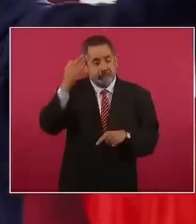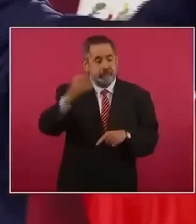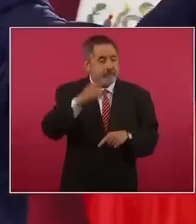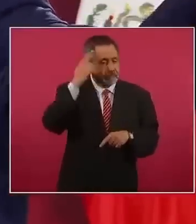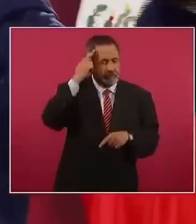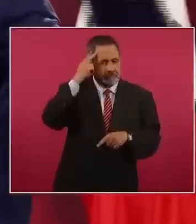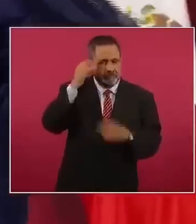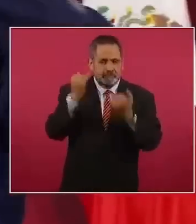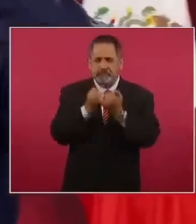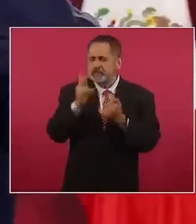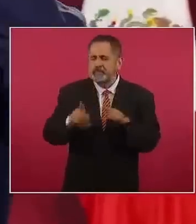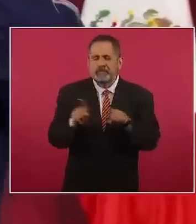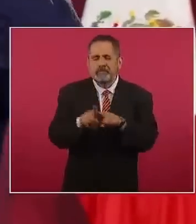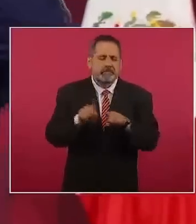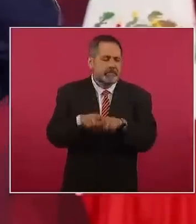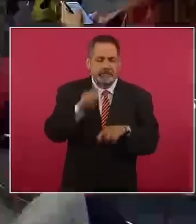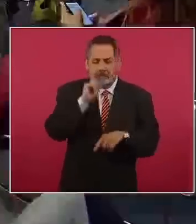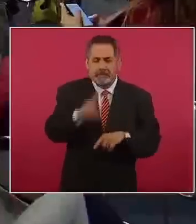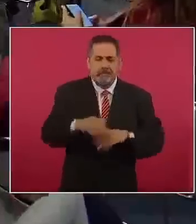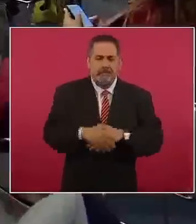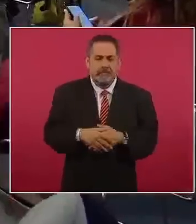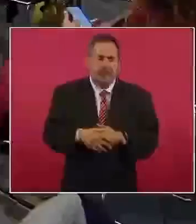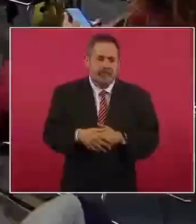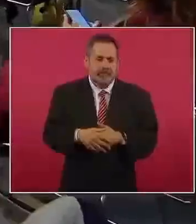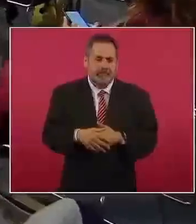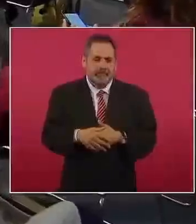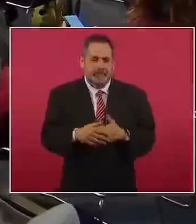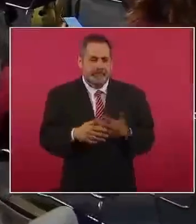esa regla, no escrita.